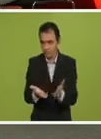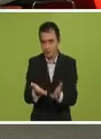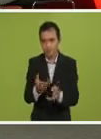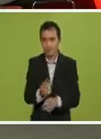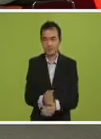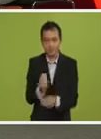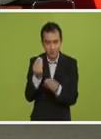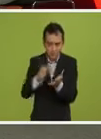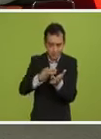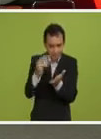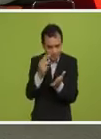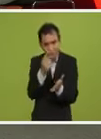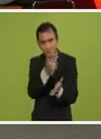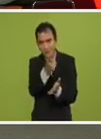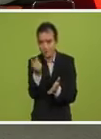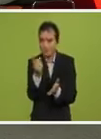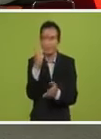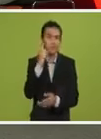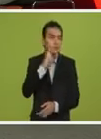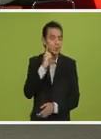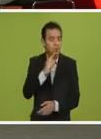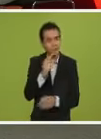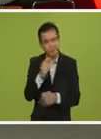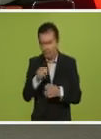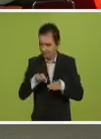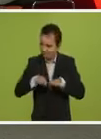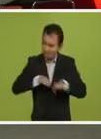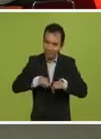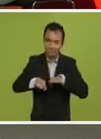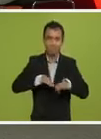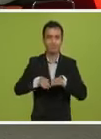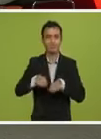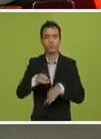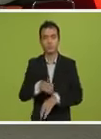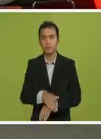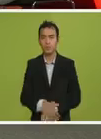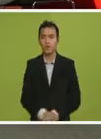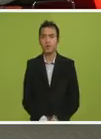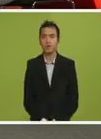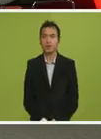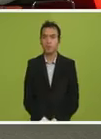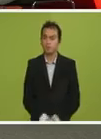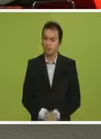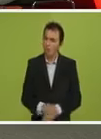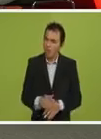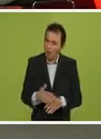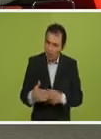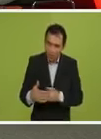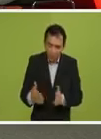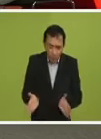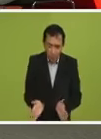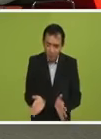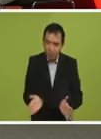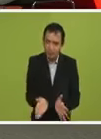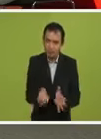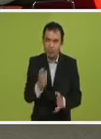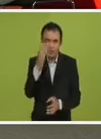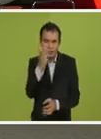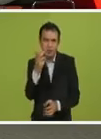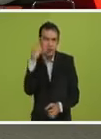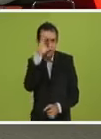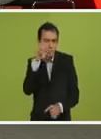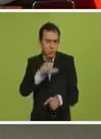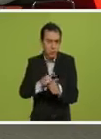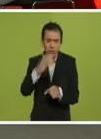muchísimas gracias a ambas, a estas dos mujeres que han estado trabajando en el fomento a esta cultura